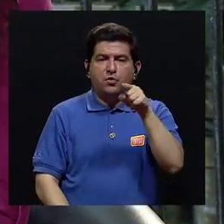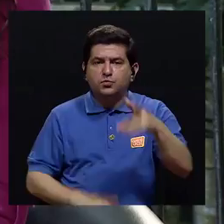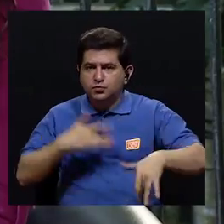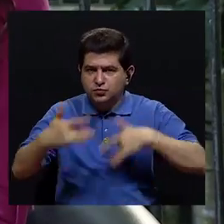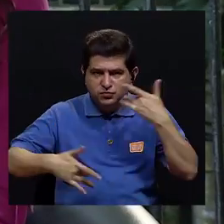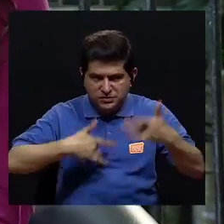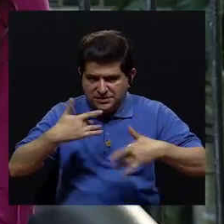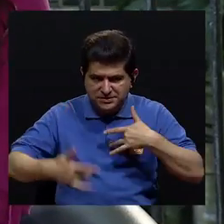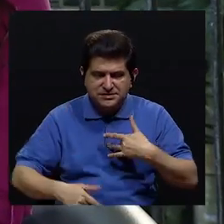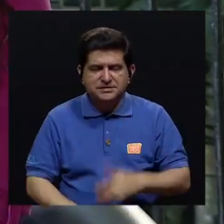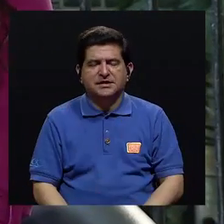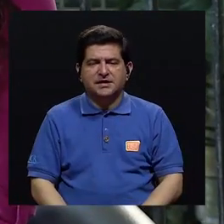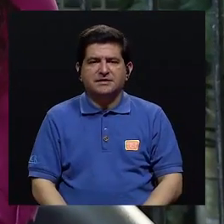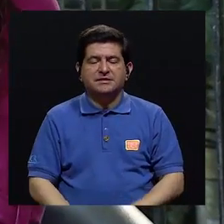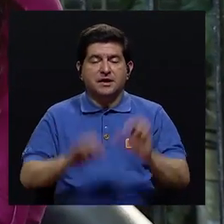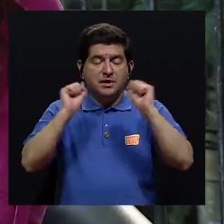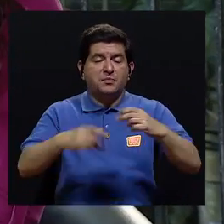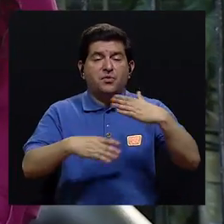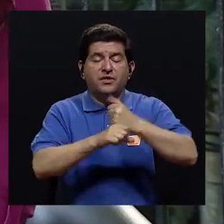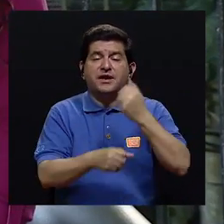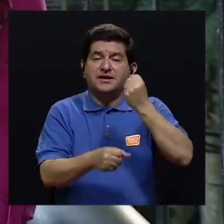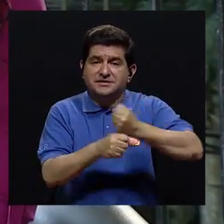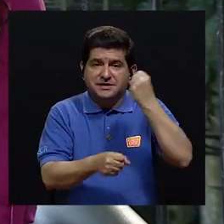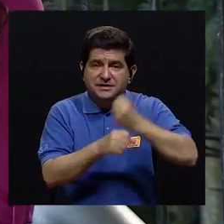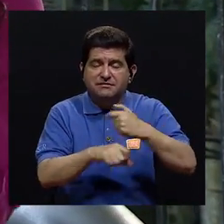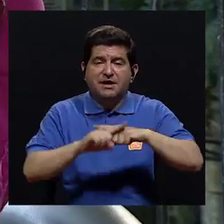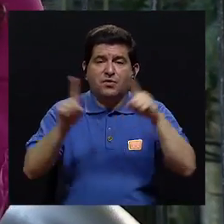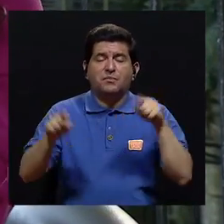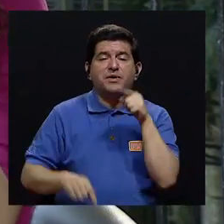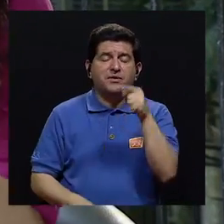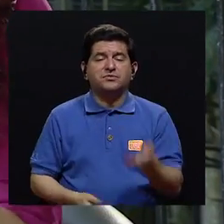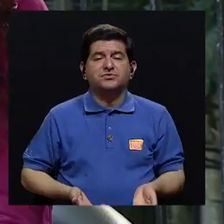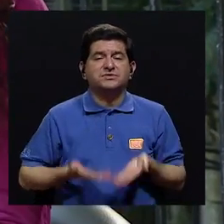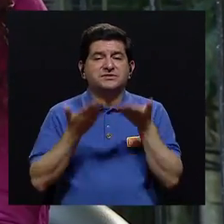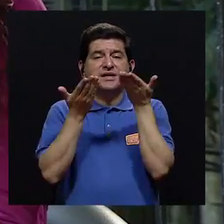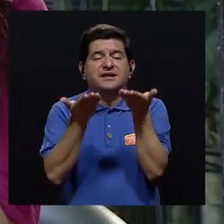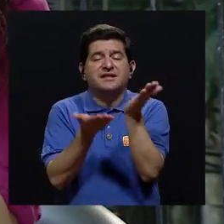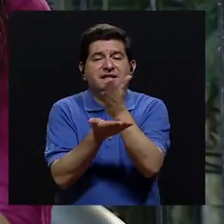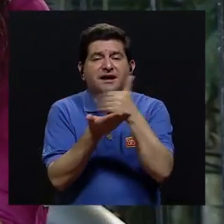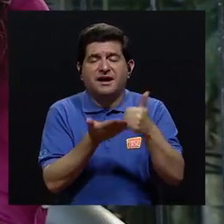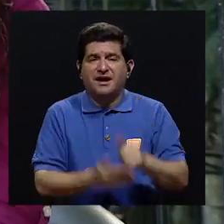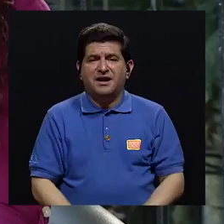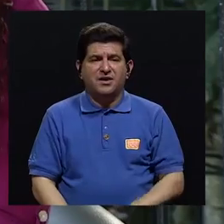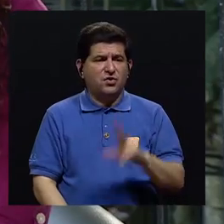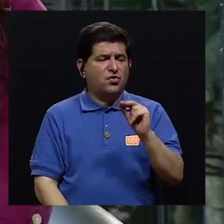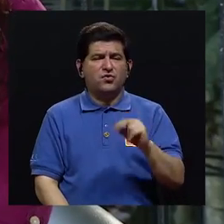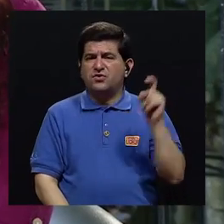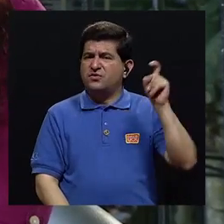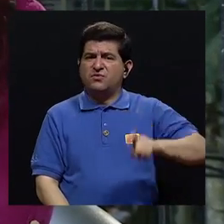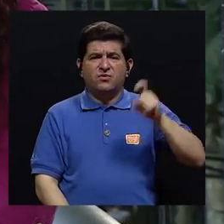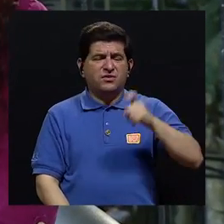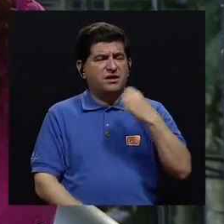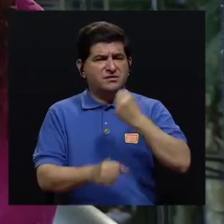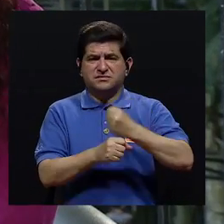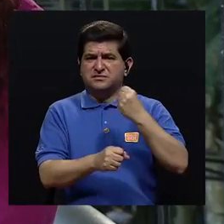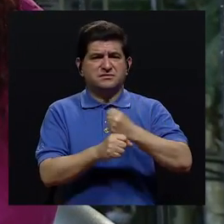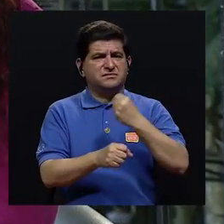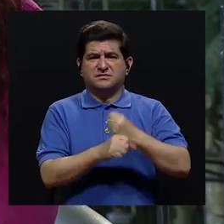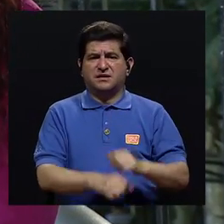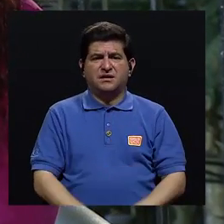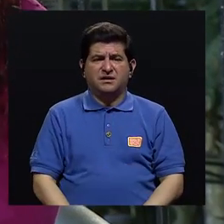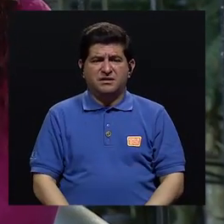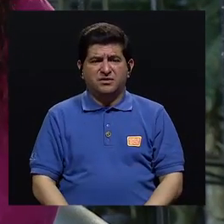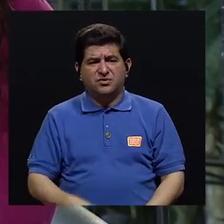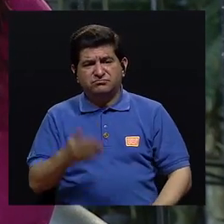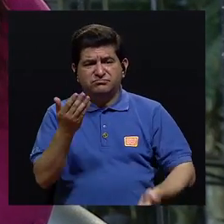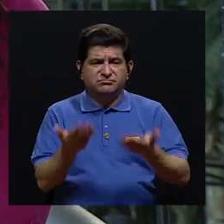nos sentimos con la condición de poder realizar algún trabajo y nos ponen a hacer algo que quizás no nos genere tanto esfuerzo, nos puede generar